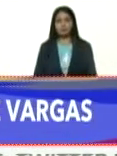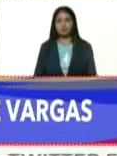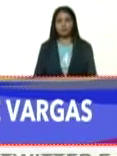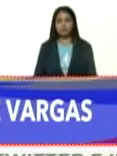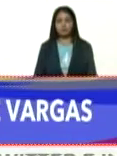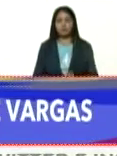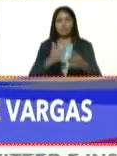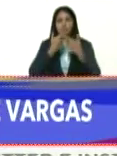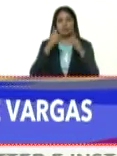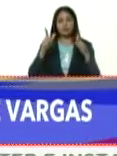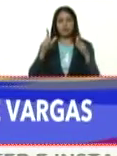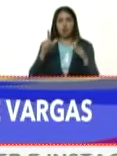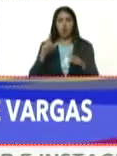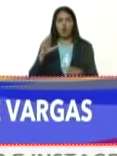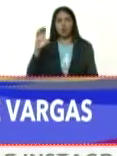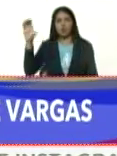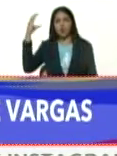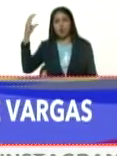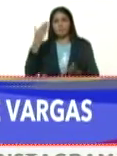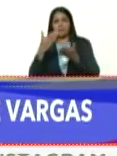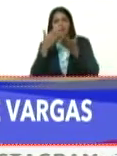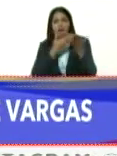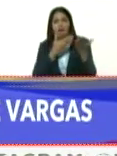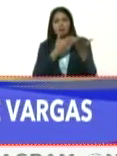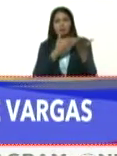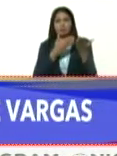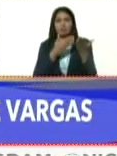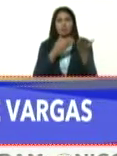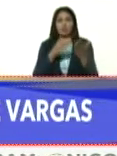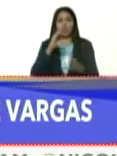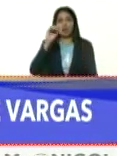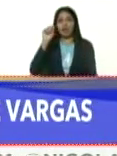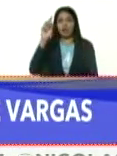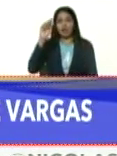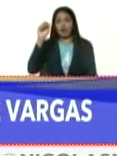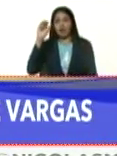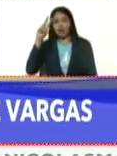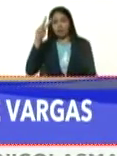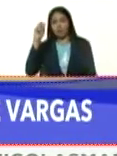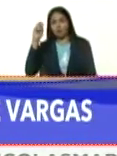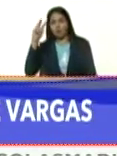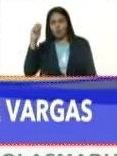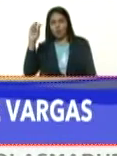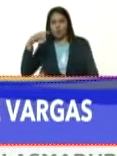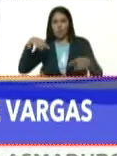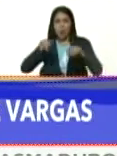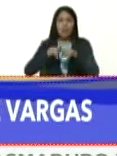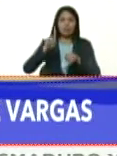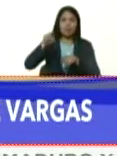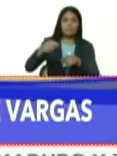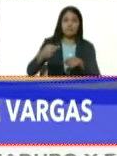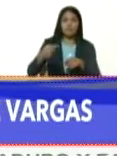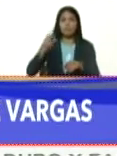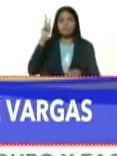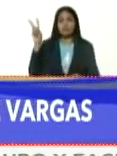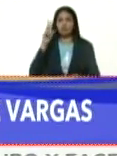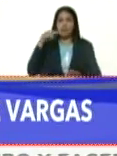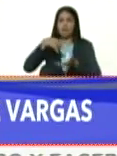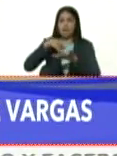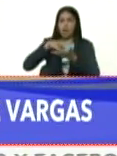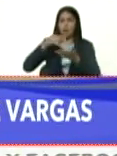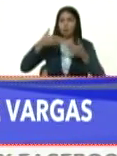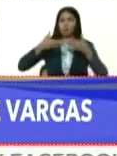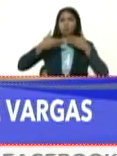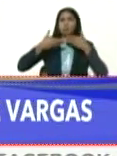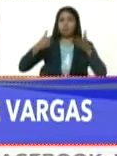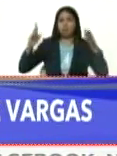la liberación de la Nueva Granada abrió el camino para Carabobo y la liberación definitiva de Venezuela. Y Carabobo abrió el camino a